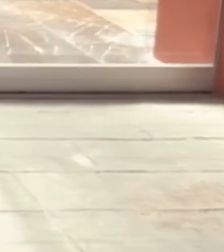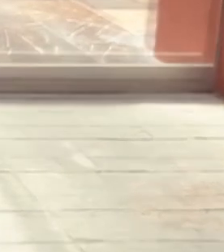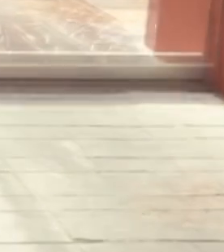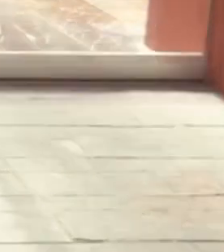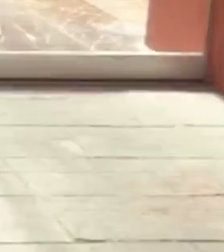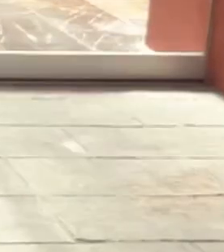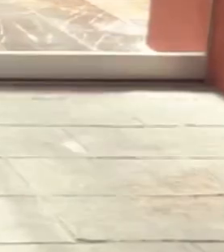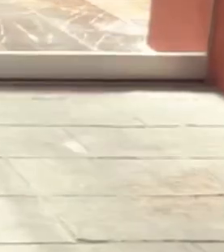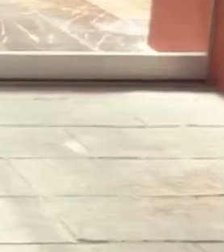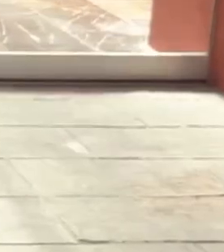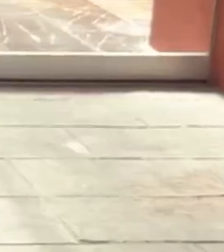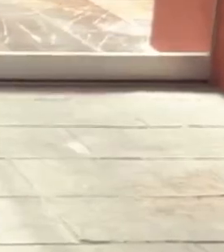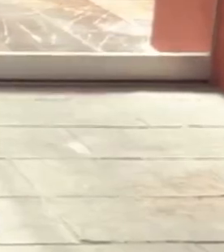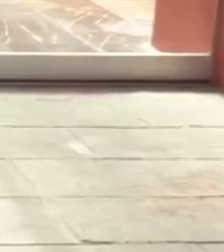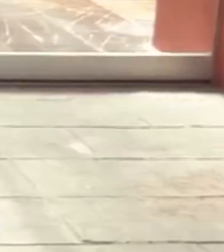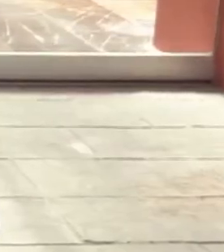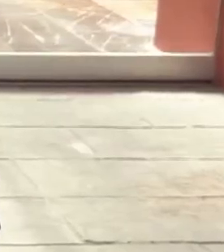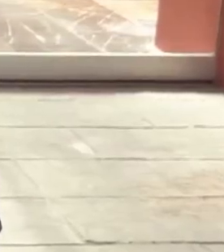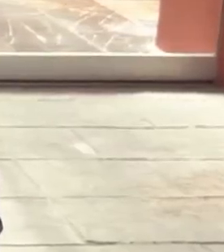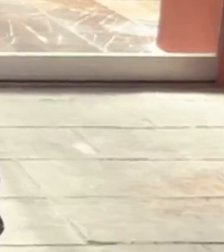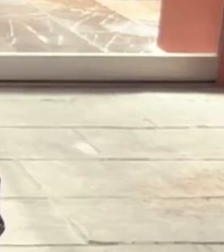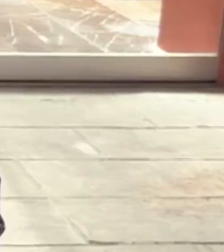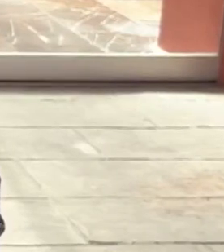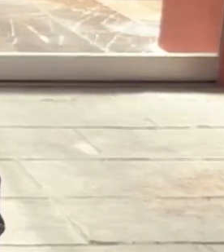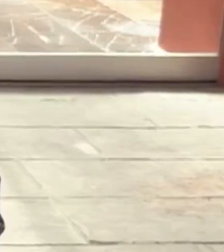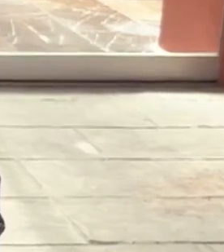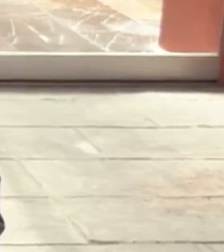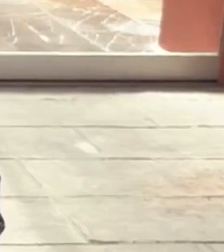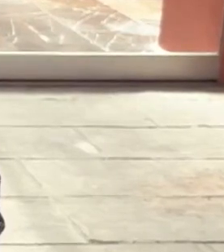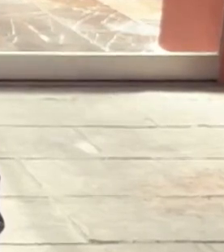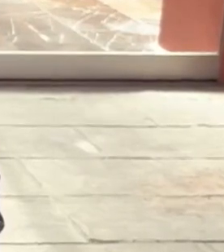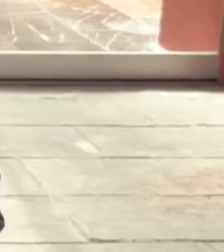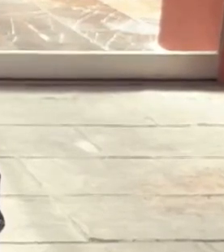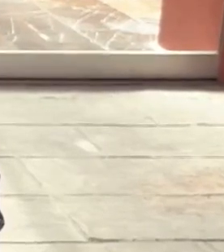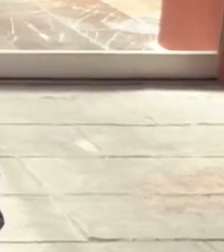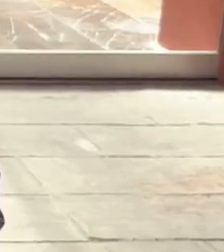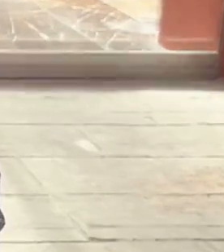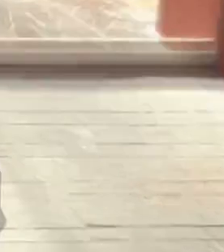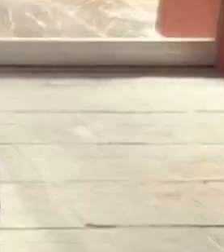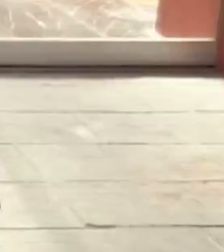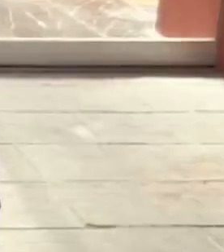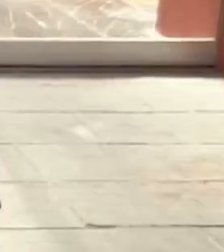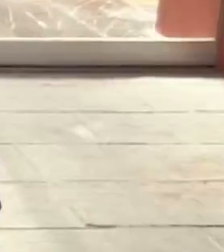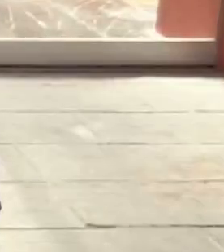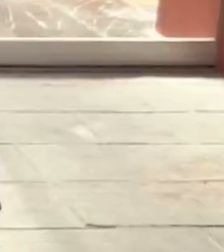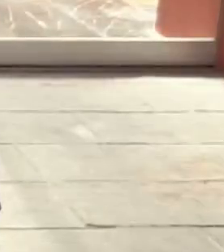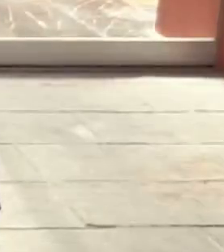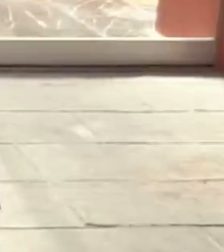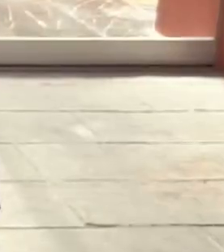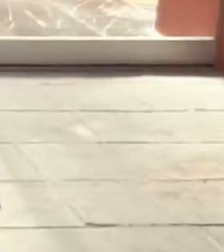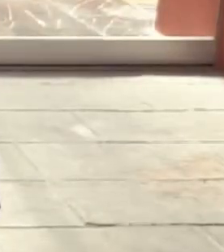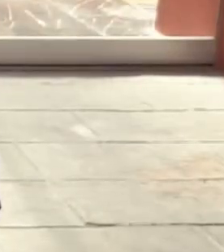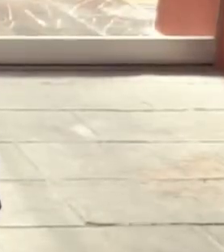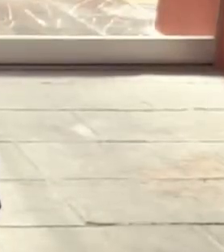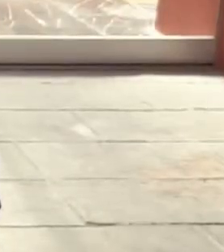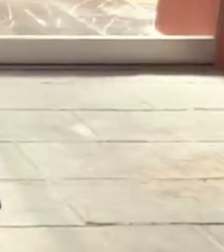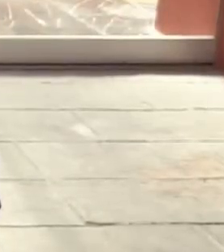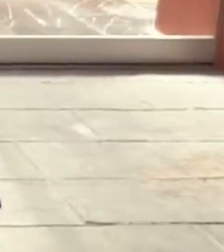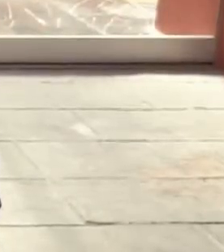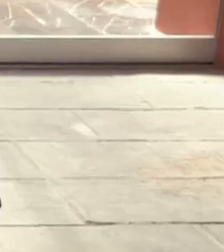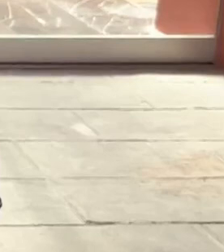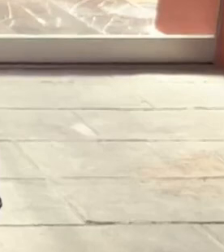familia. Se vive una vida pues de aprendizaje. Mi plataforma querida